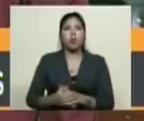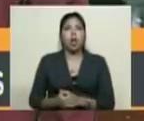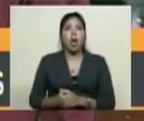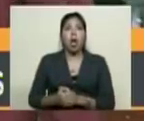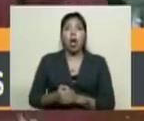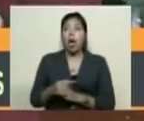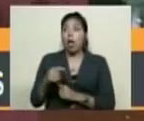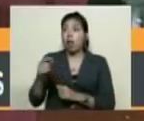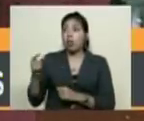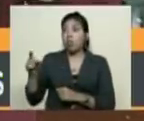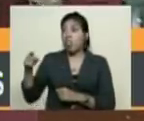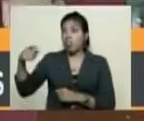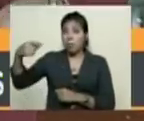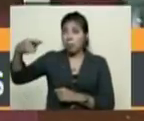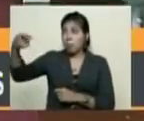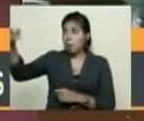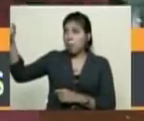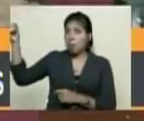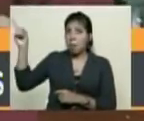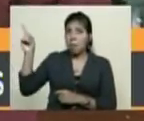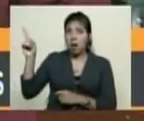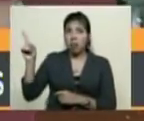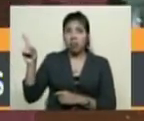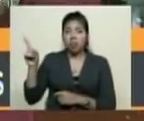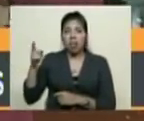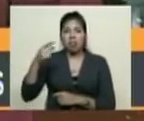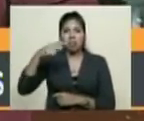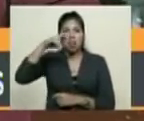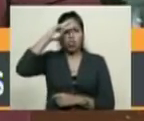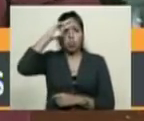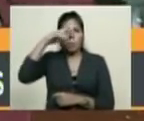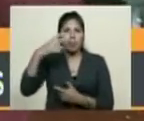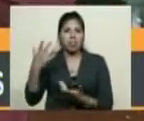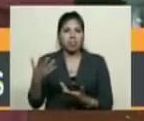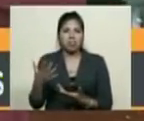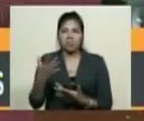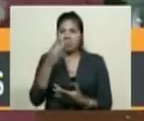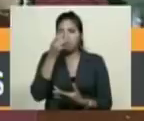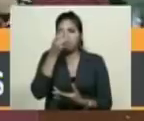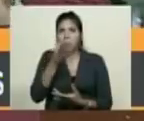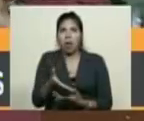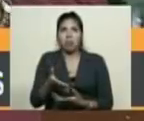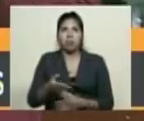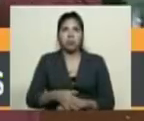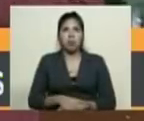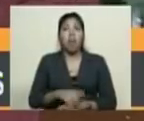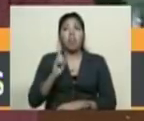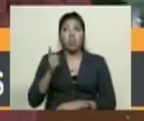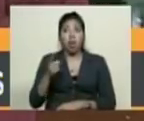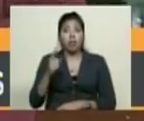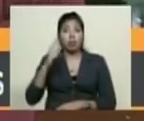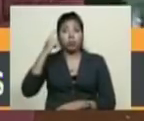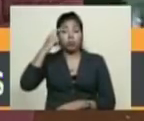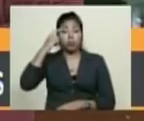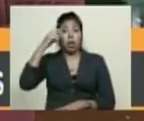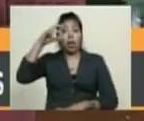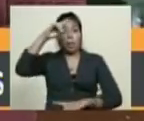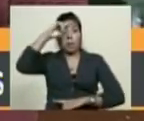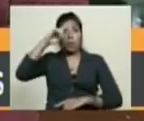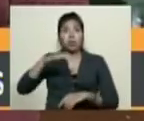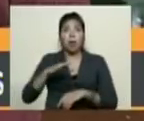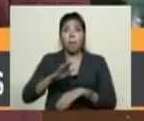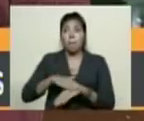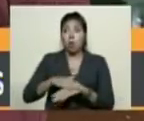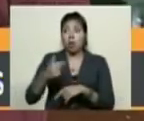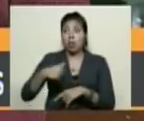ridiculez. Así lo califico. Una ridiculez de gobiernos de derecha que deben rectificar a tiempo, porque el pueblo de Venezuela les va a dar una